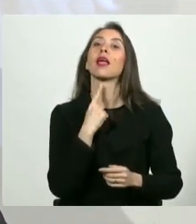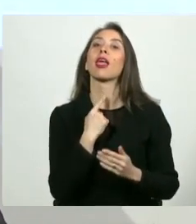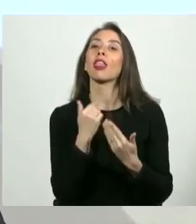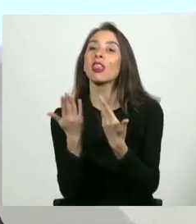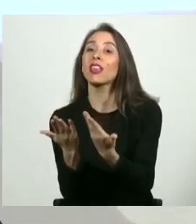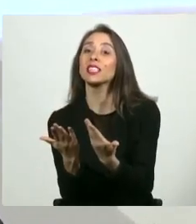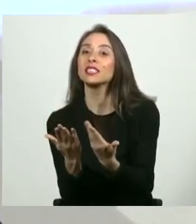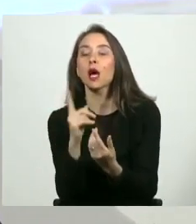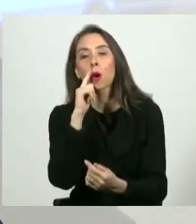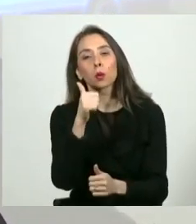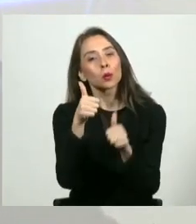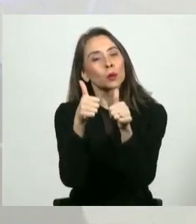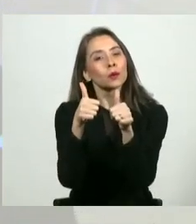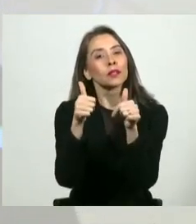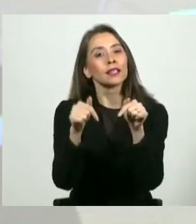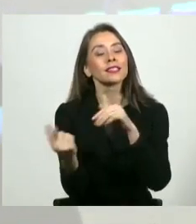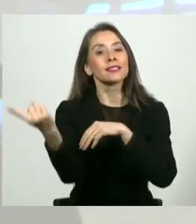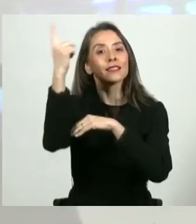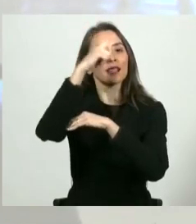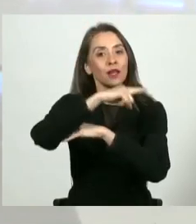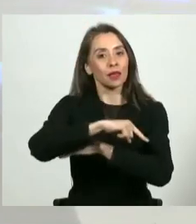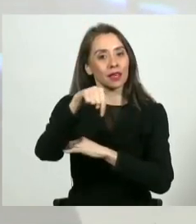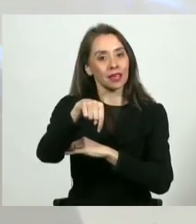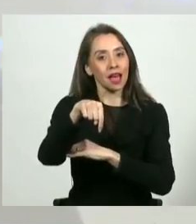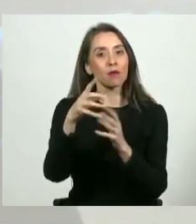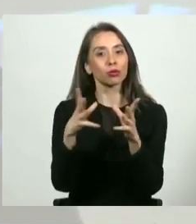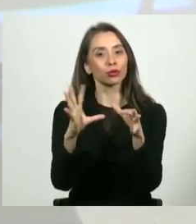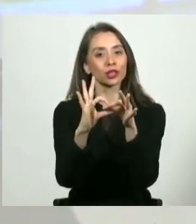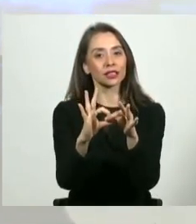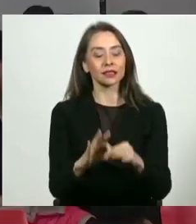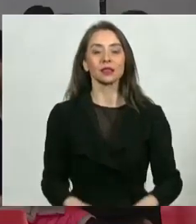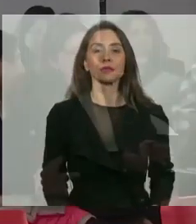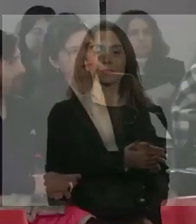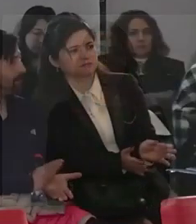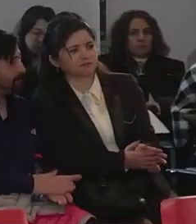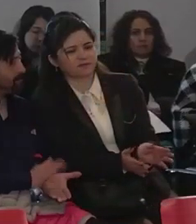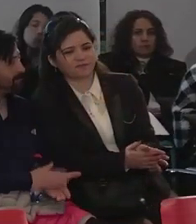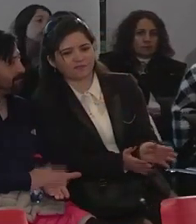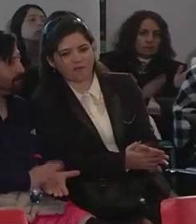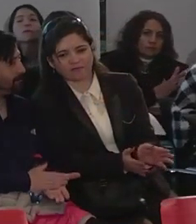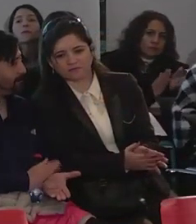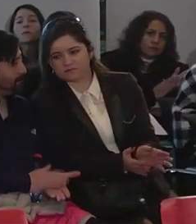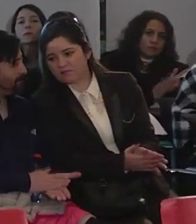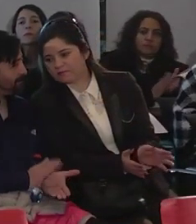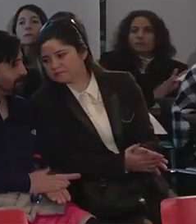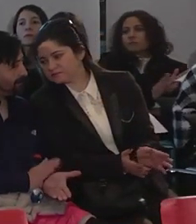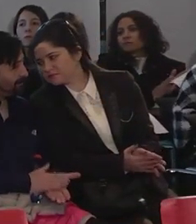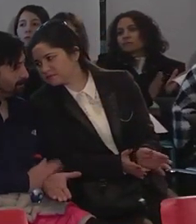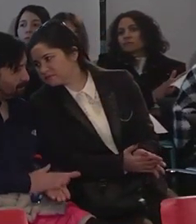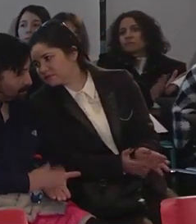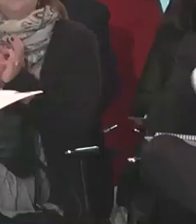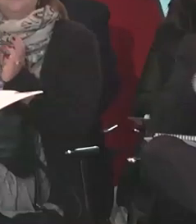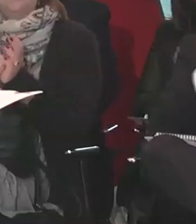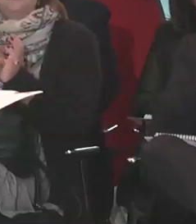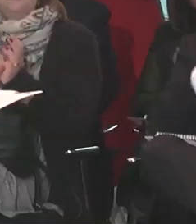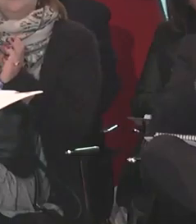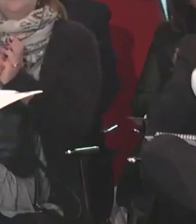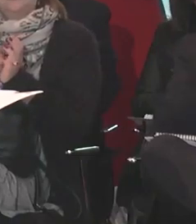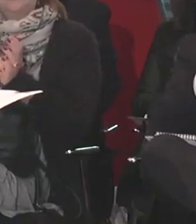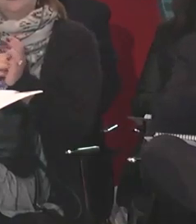deseamos el mayor de los éxitos en toda esta jornada de hoy día. Muchas gracias. Han sido las palabras del director